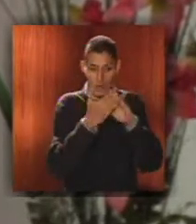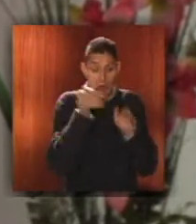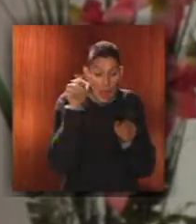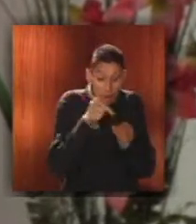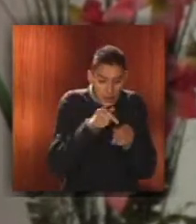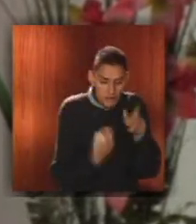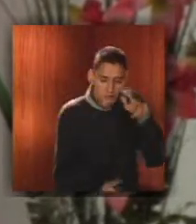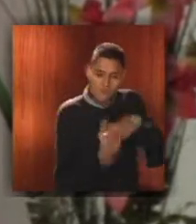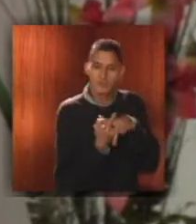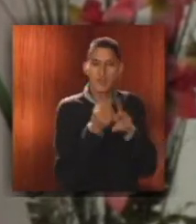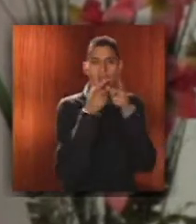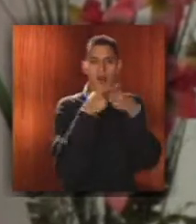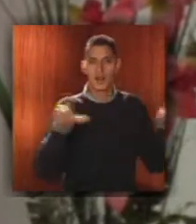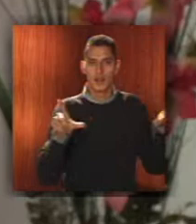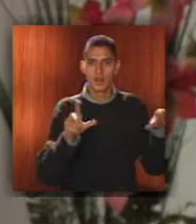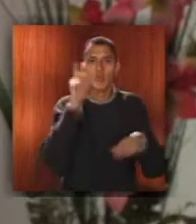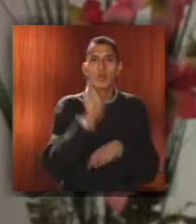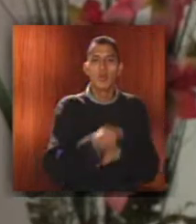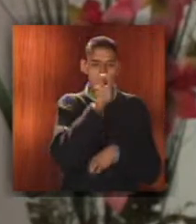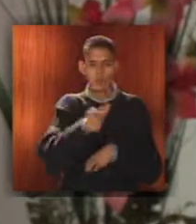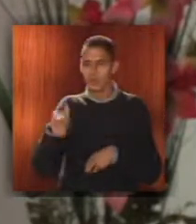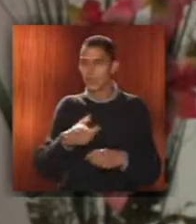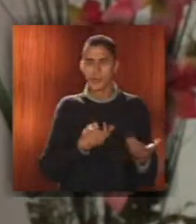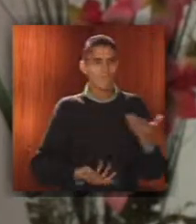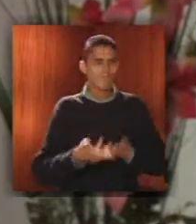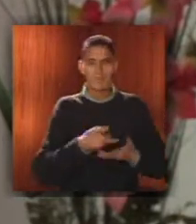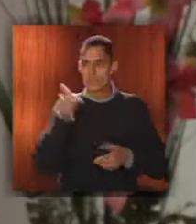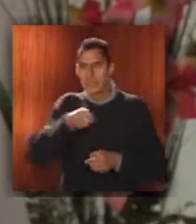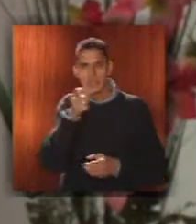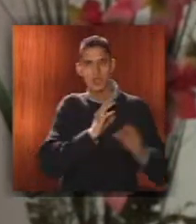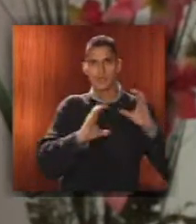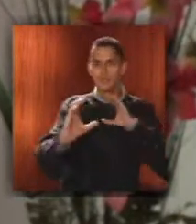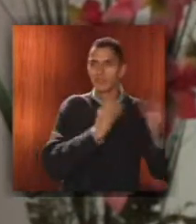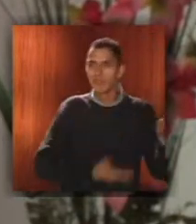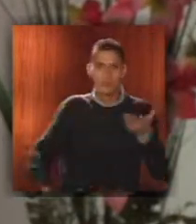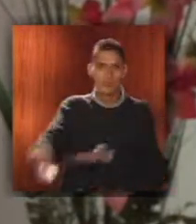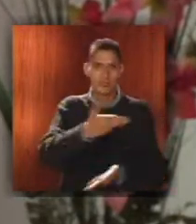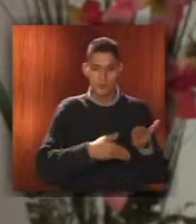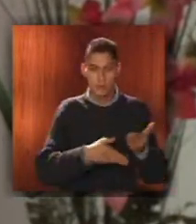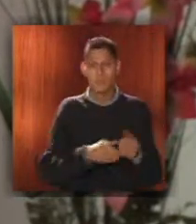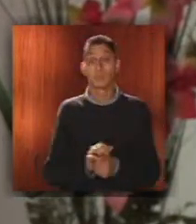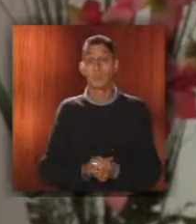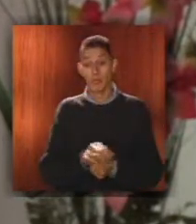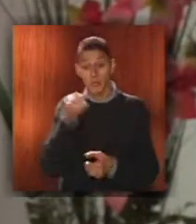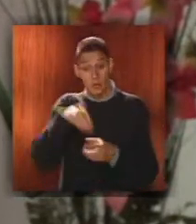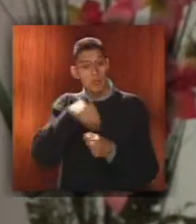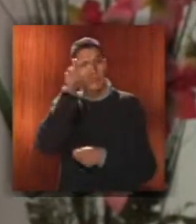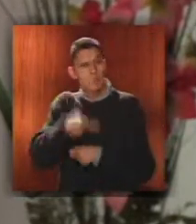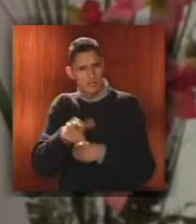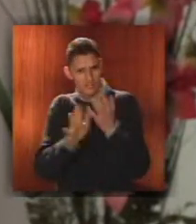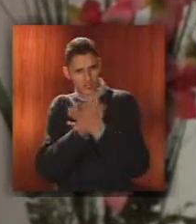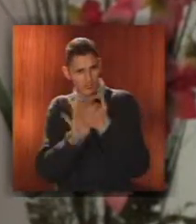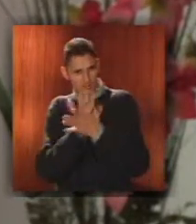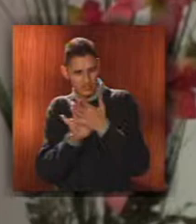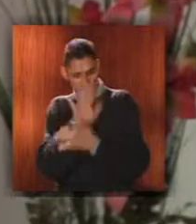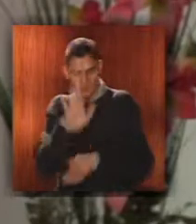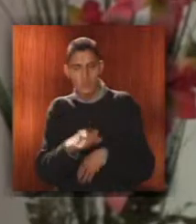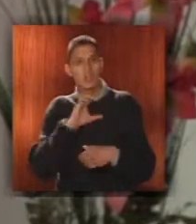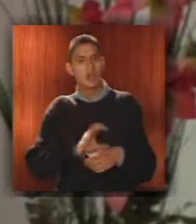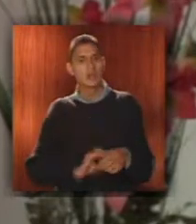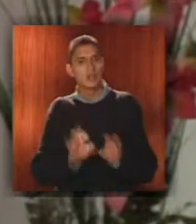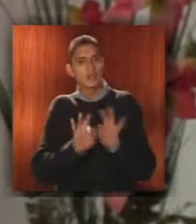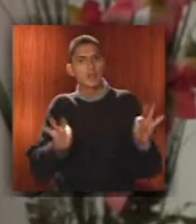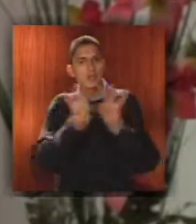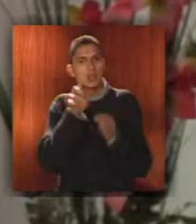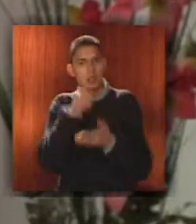en esos encuentros surge la lengua por la necesidad de interactuar. Las características fundamentales es que